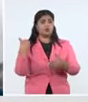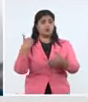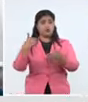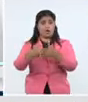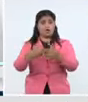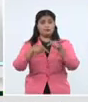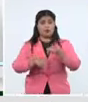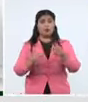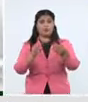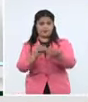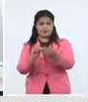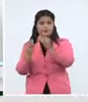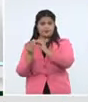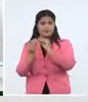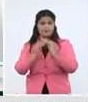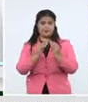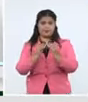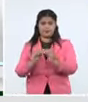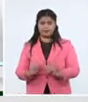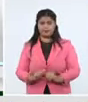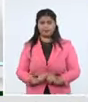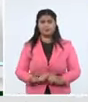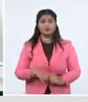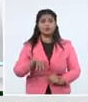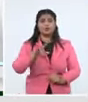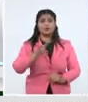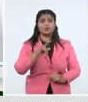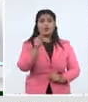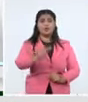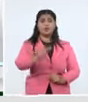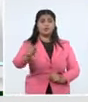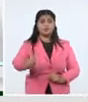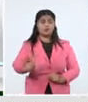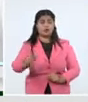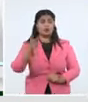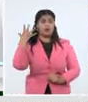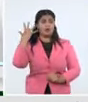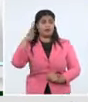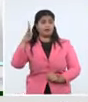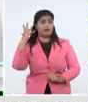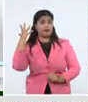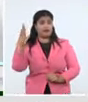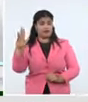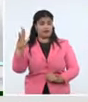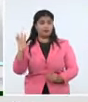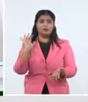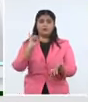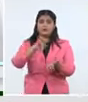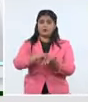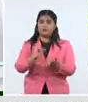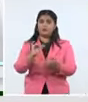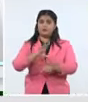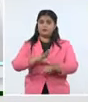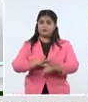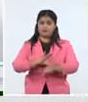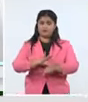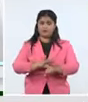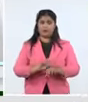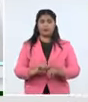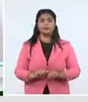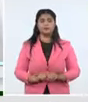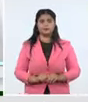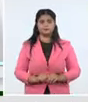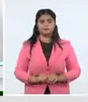diagnosticados como consecuencia de la infección en el exterior de nuestro